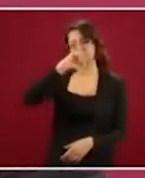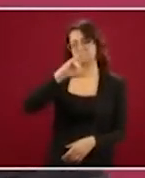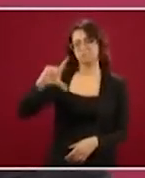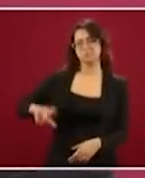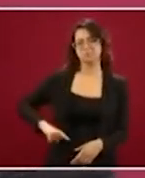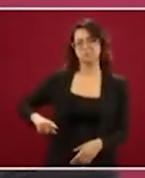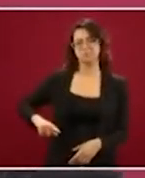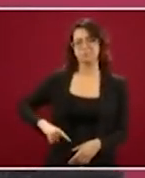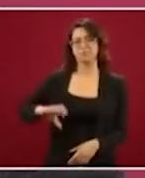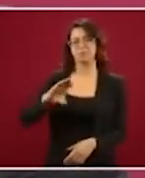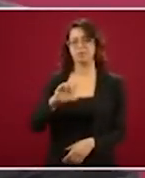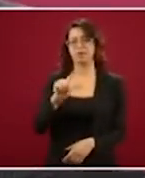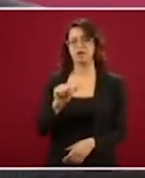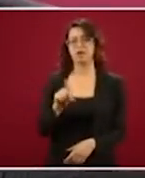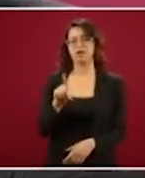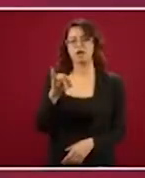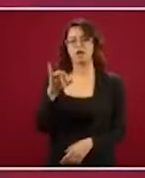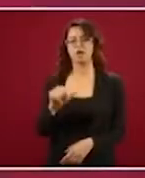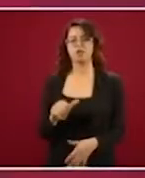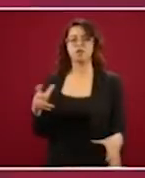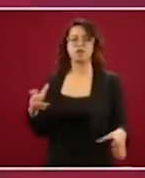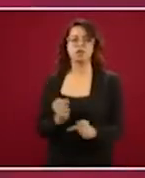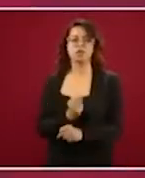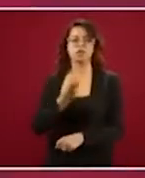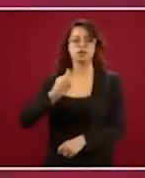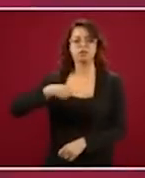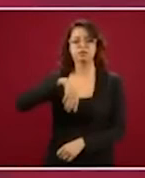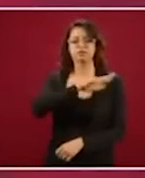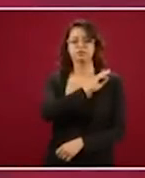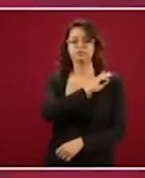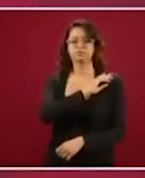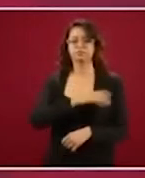gobierno, a Claudia Sheinbaum, y